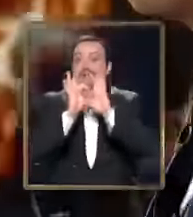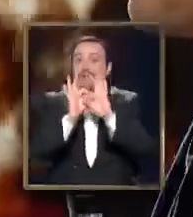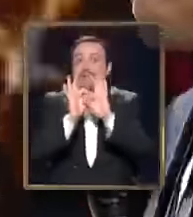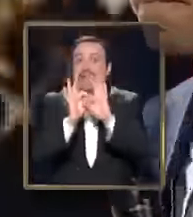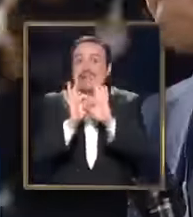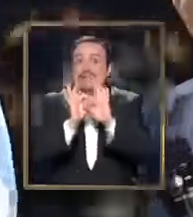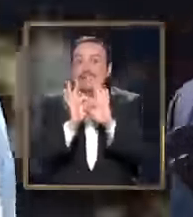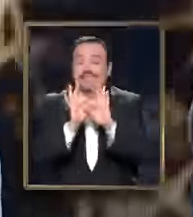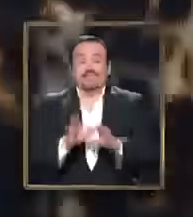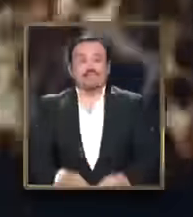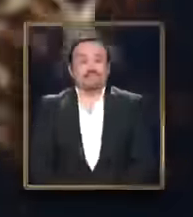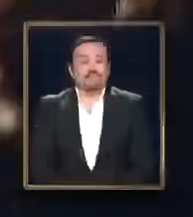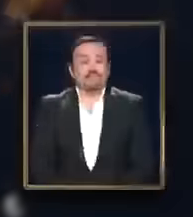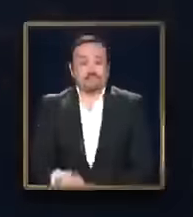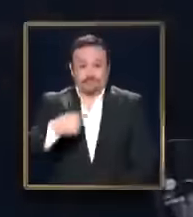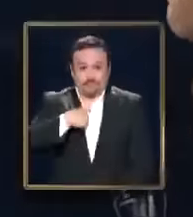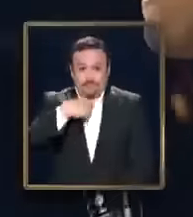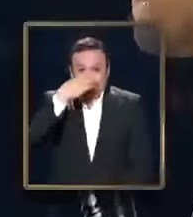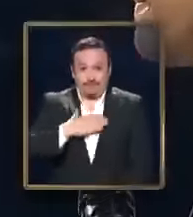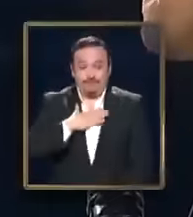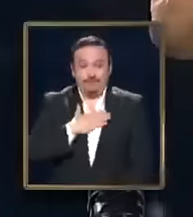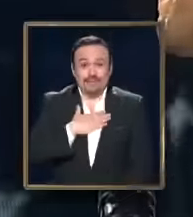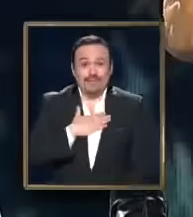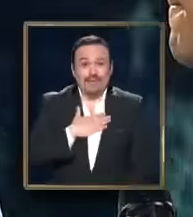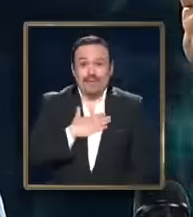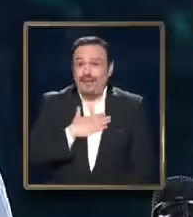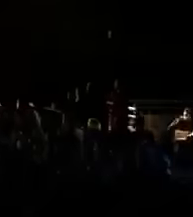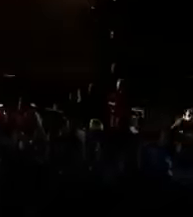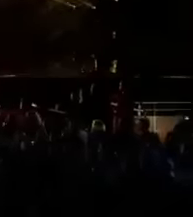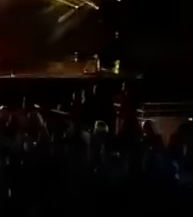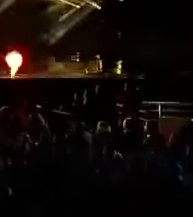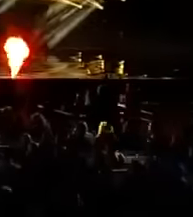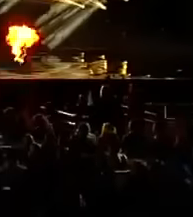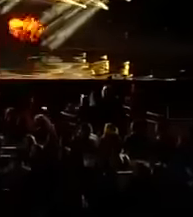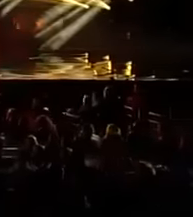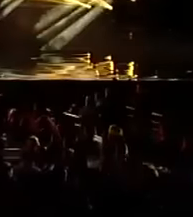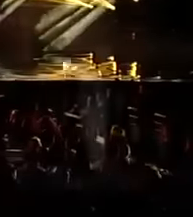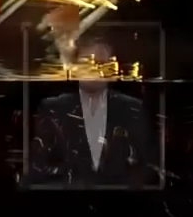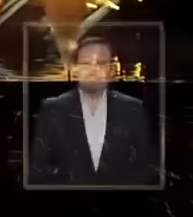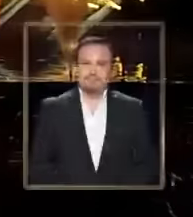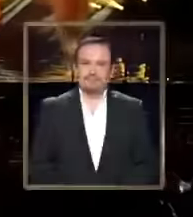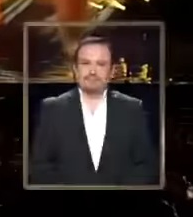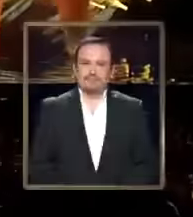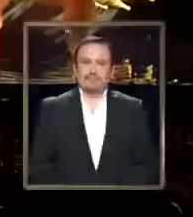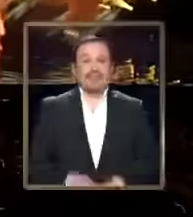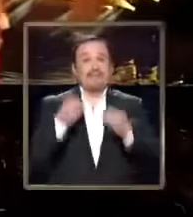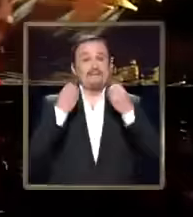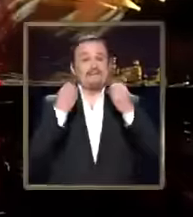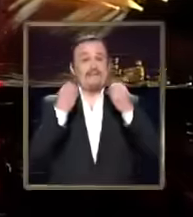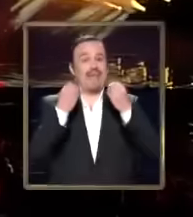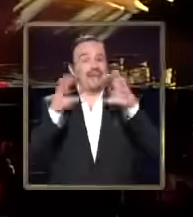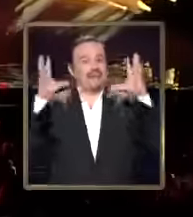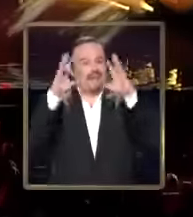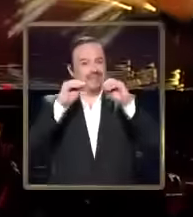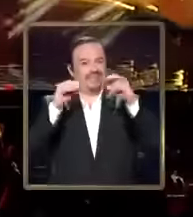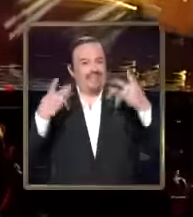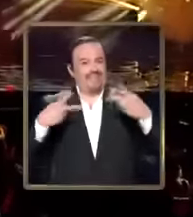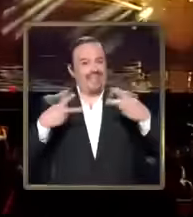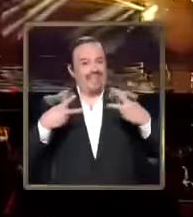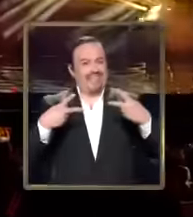número lo que ofreció. Estaba genuinamente emocionado. Y si lo actuó, lo hizo estupendo, porque la verdad es que se veía un tipo que estaba conmovido por haber sorteado algo que era